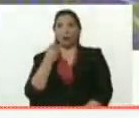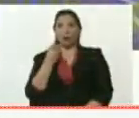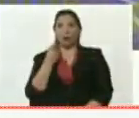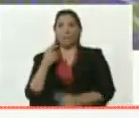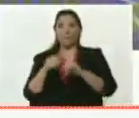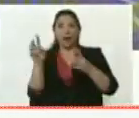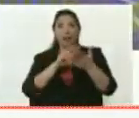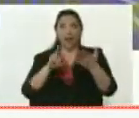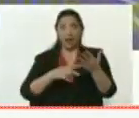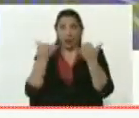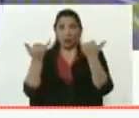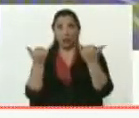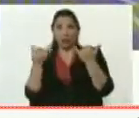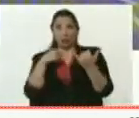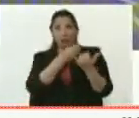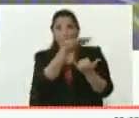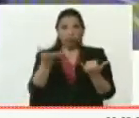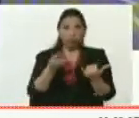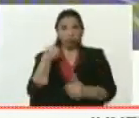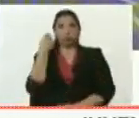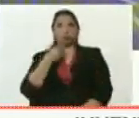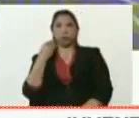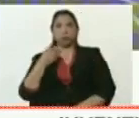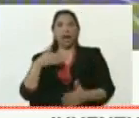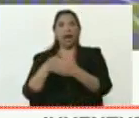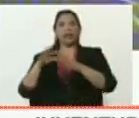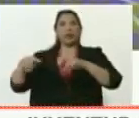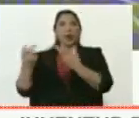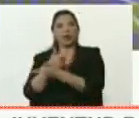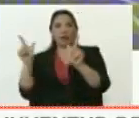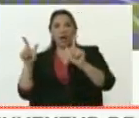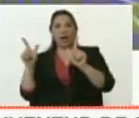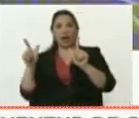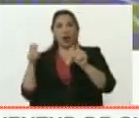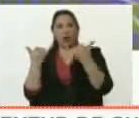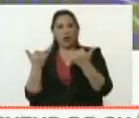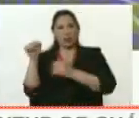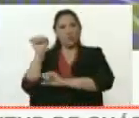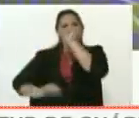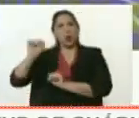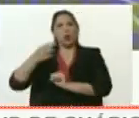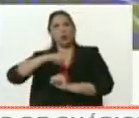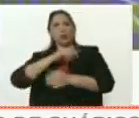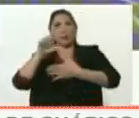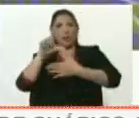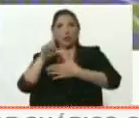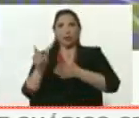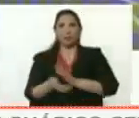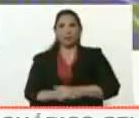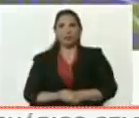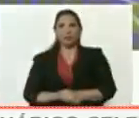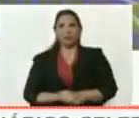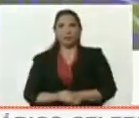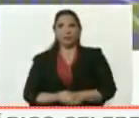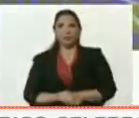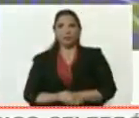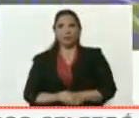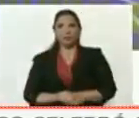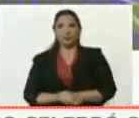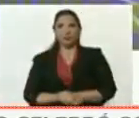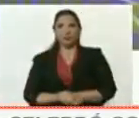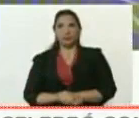para leer ahorita a esa juventud antineoliberal que se está levantando en nuestra América. Así que,